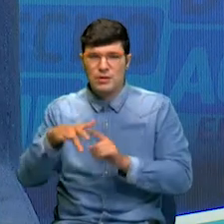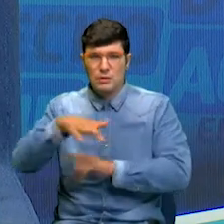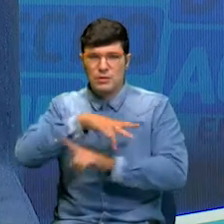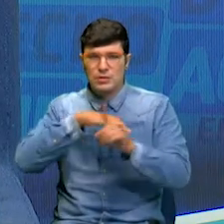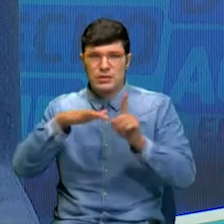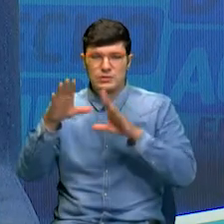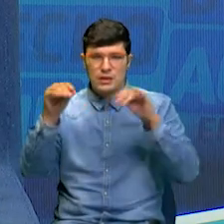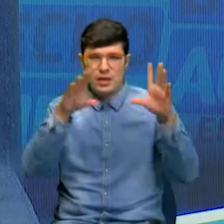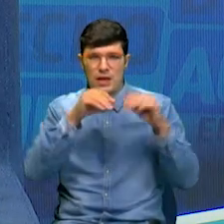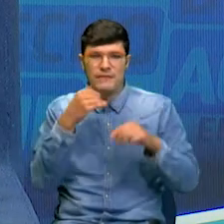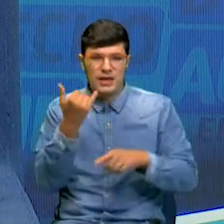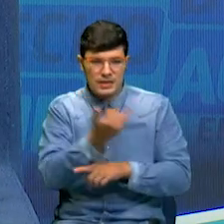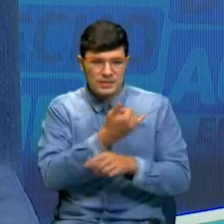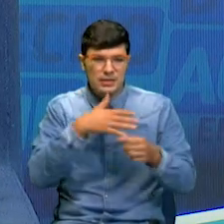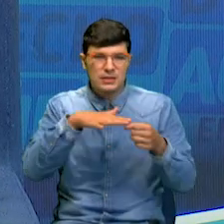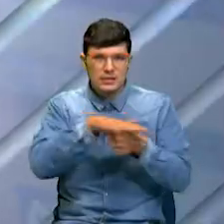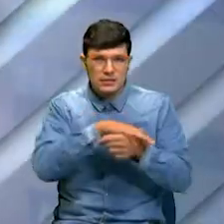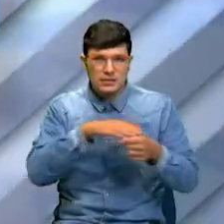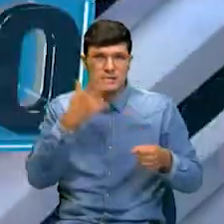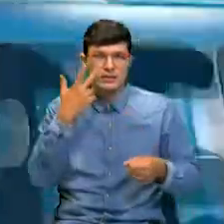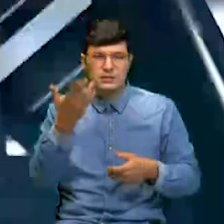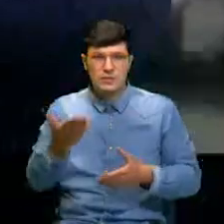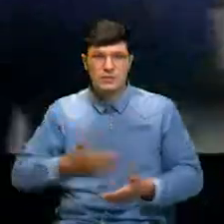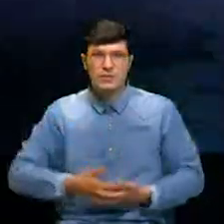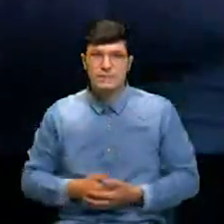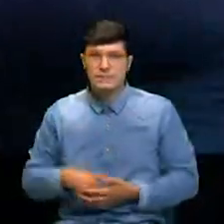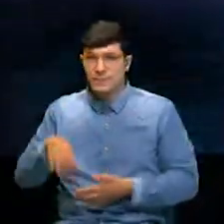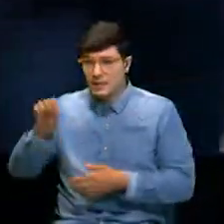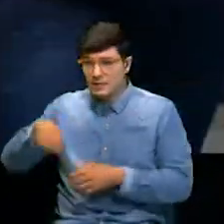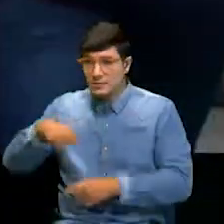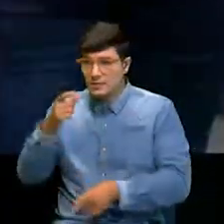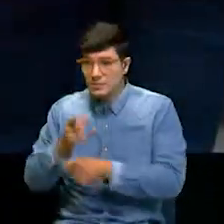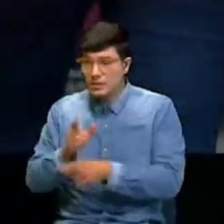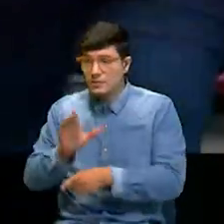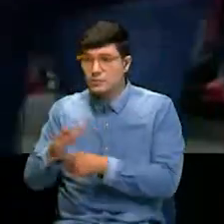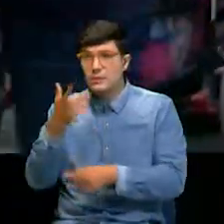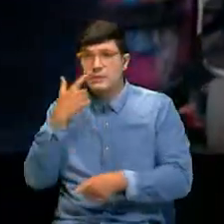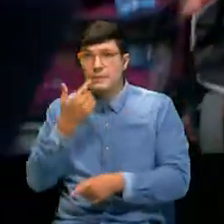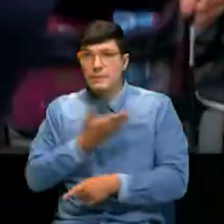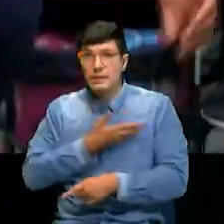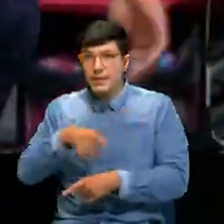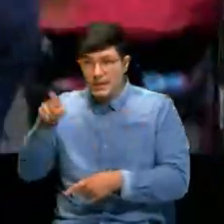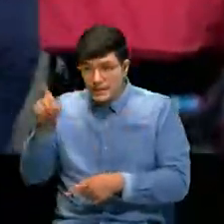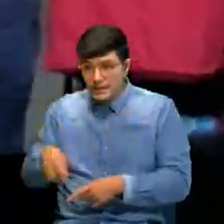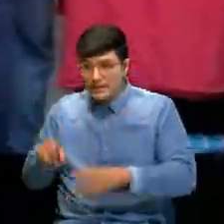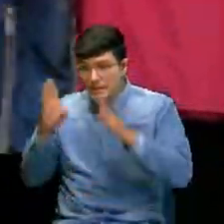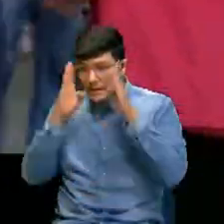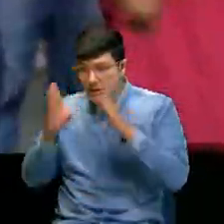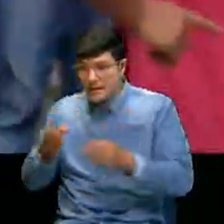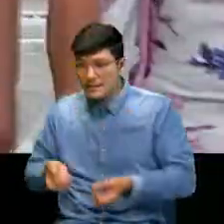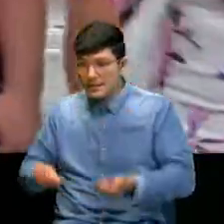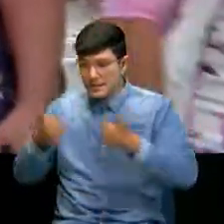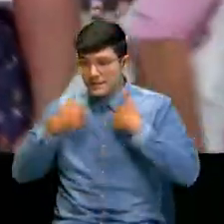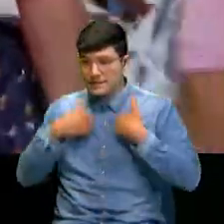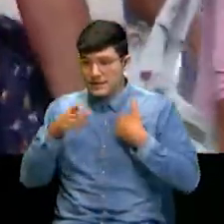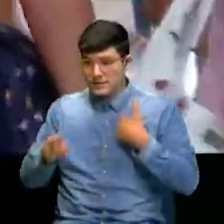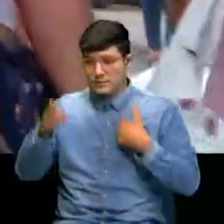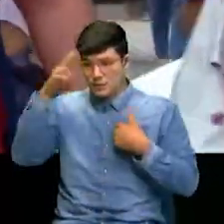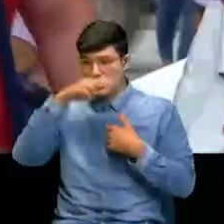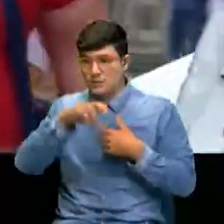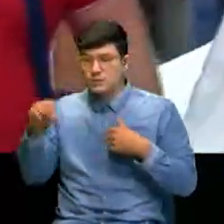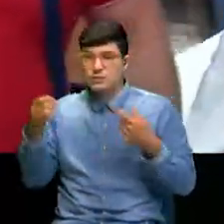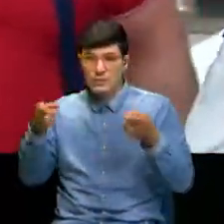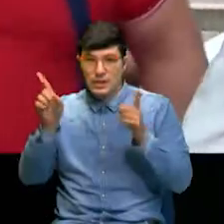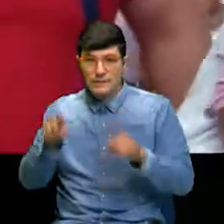texto que habla sobre esta situación. Así como los padres tienen el deber de velar por el sustento y bienestar de los hijos, también